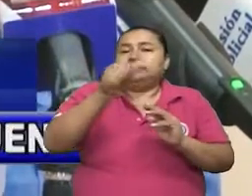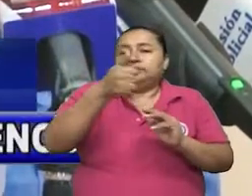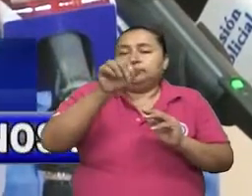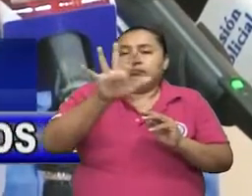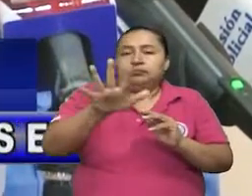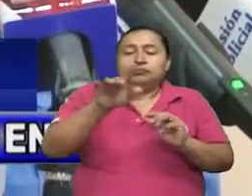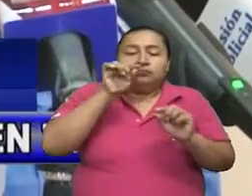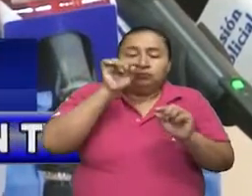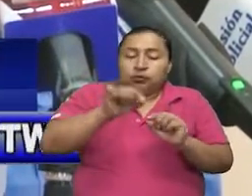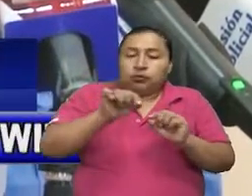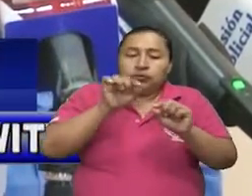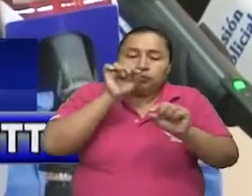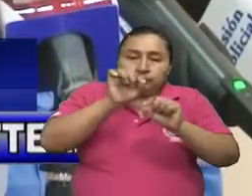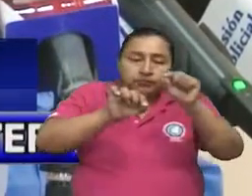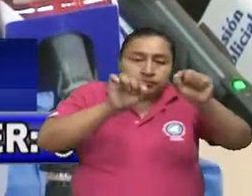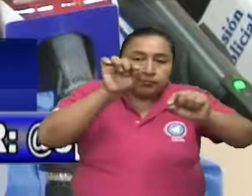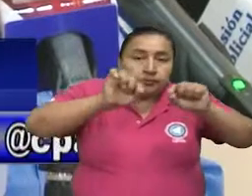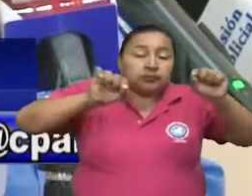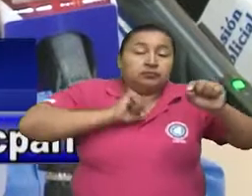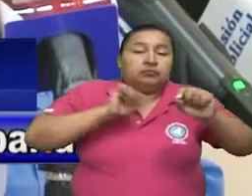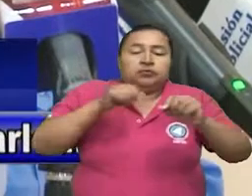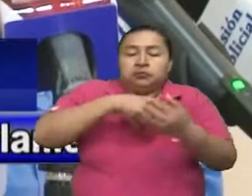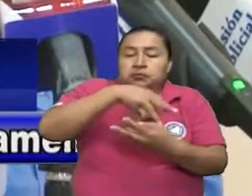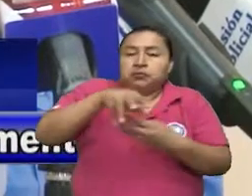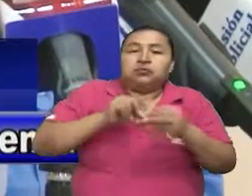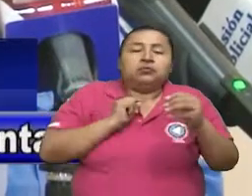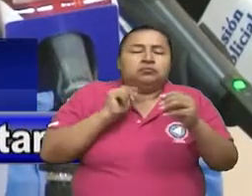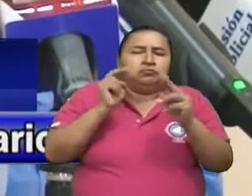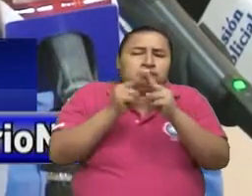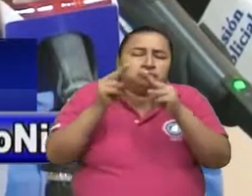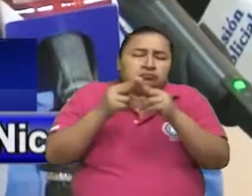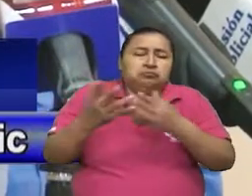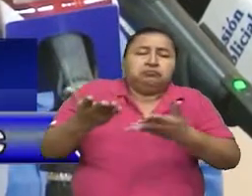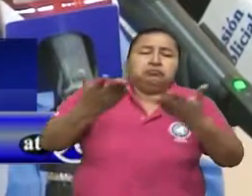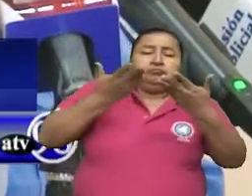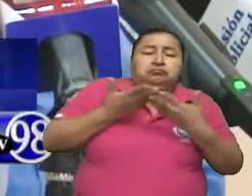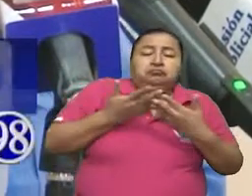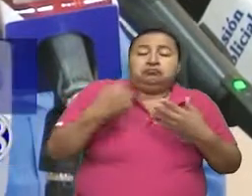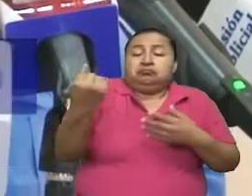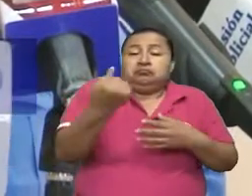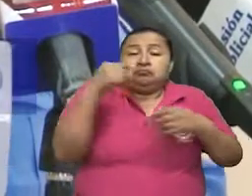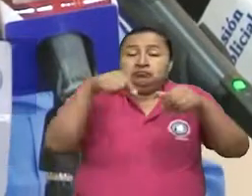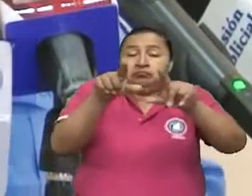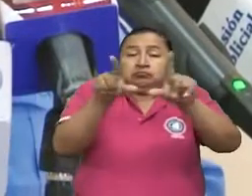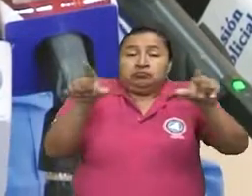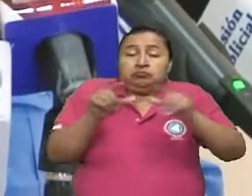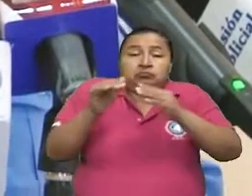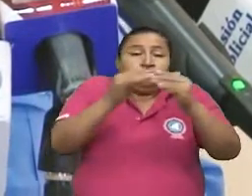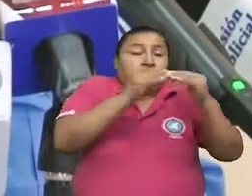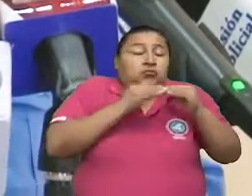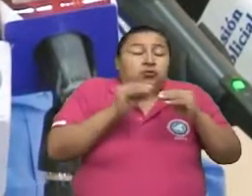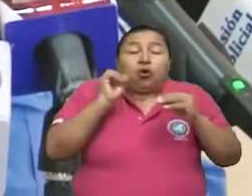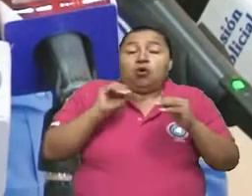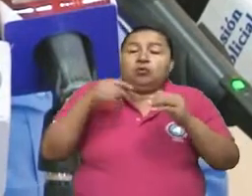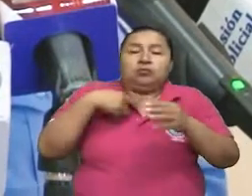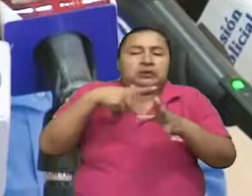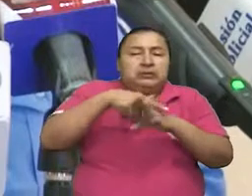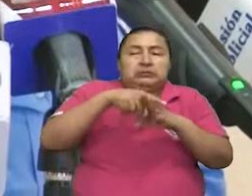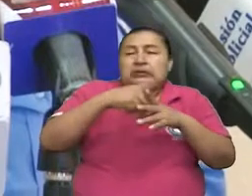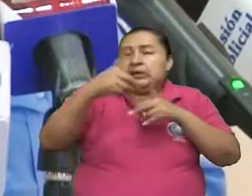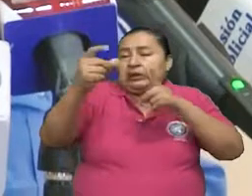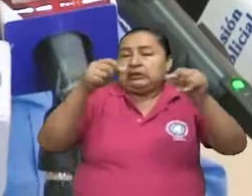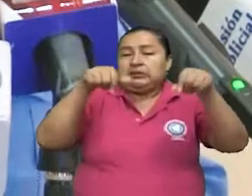1.865 puntos de regulación operativa del tránsito en zonas urbanas y rurales de nuestro